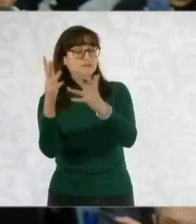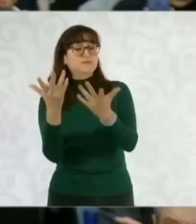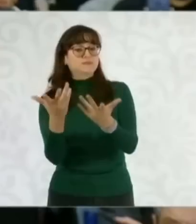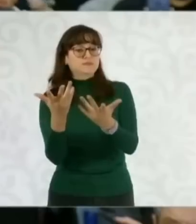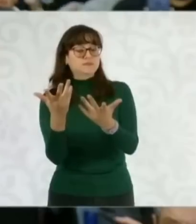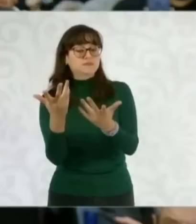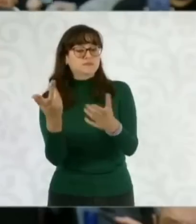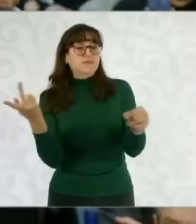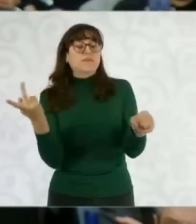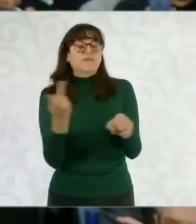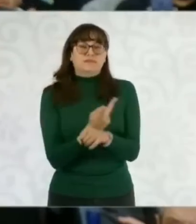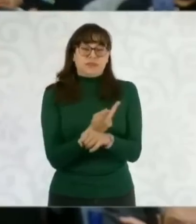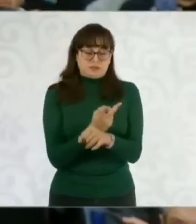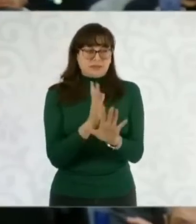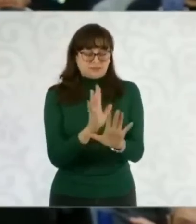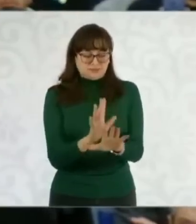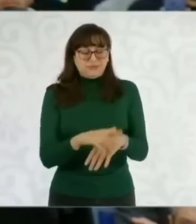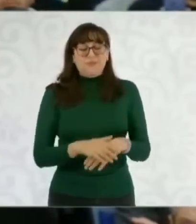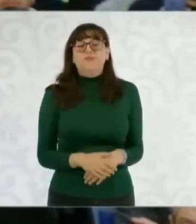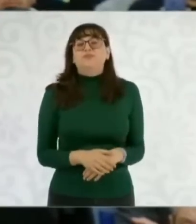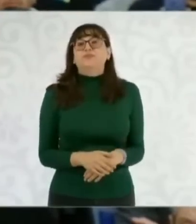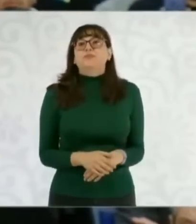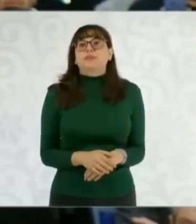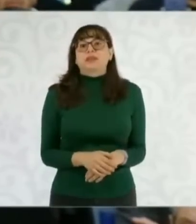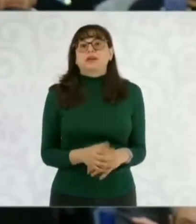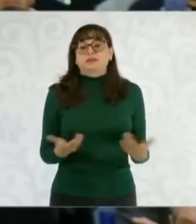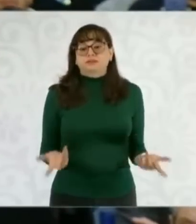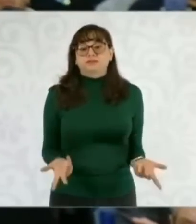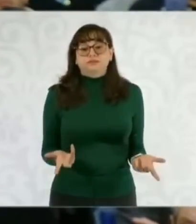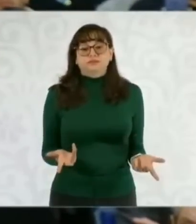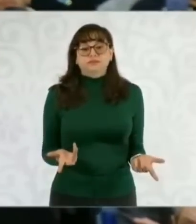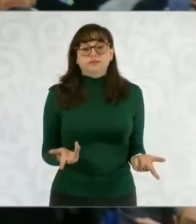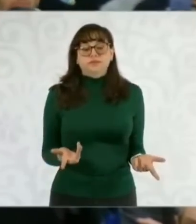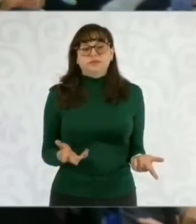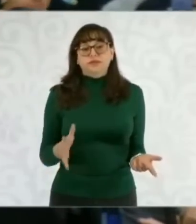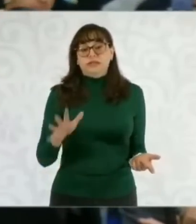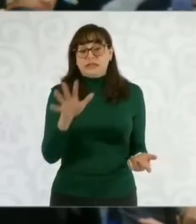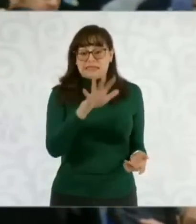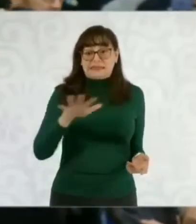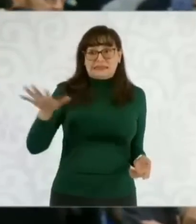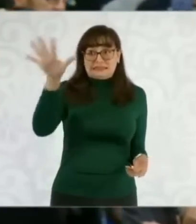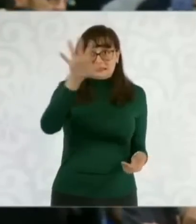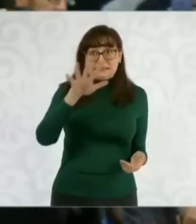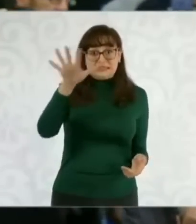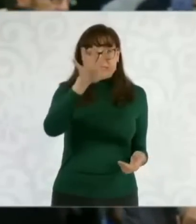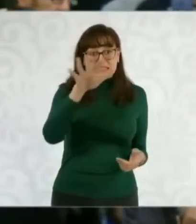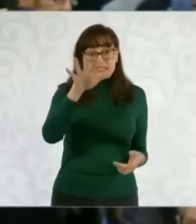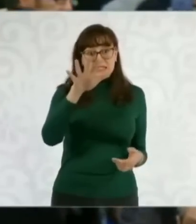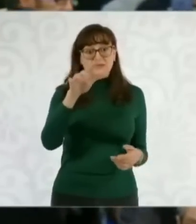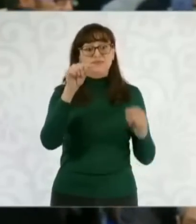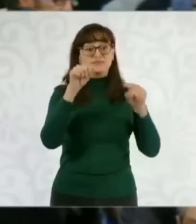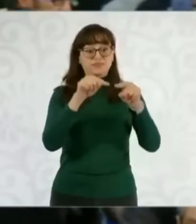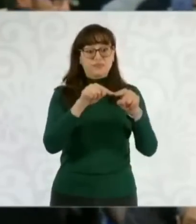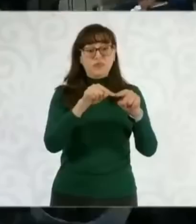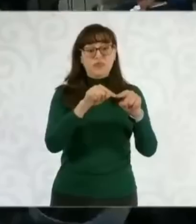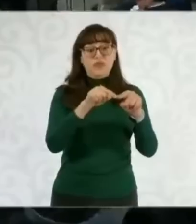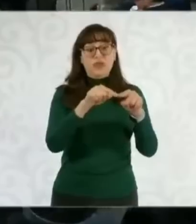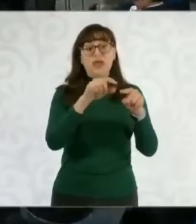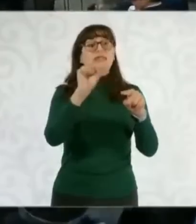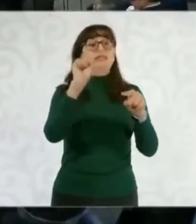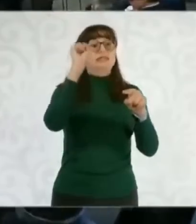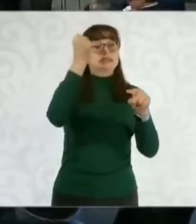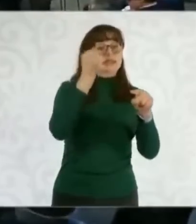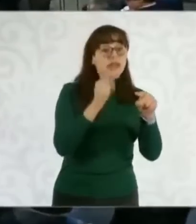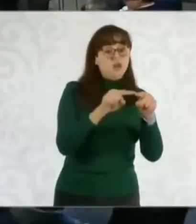una ilusión histórica entre los pueblos hermanos del Fuerte Sinaloa y Álamos, Sonora.